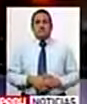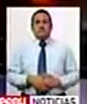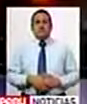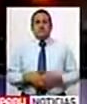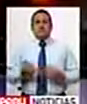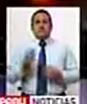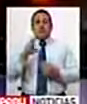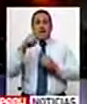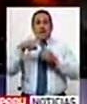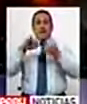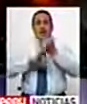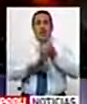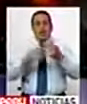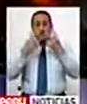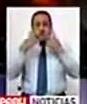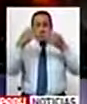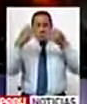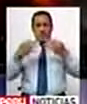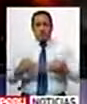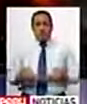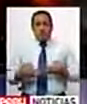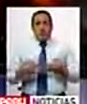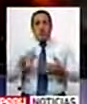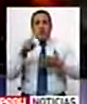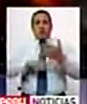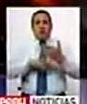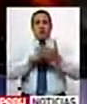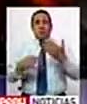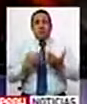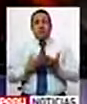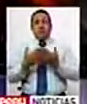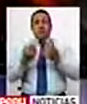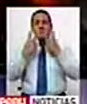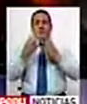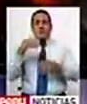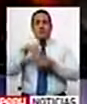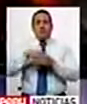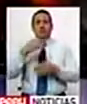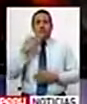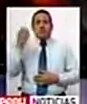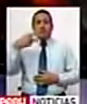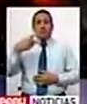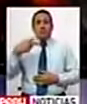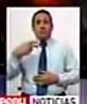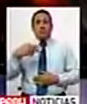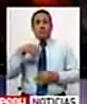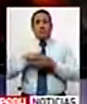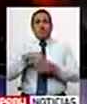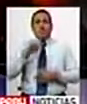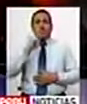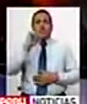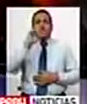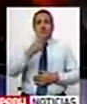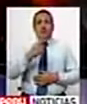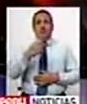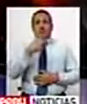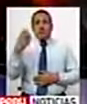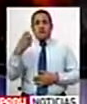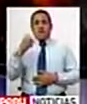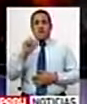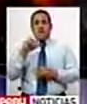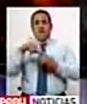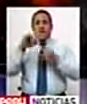Las actas observadas y los votos impugnados podrían definir la elección de la segunda vuelta. Hay un total de 1.200 actas que han sido